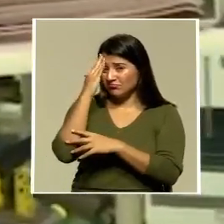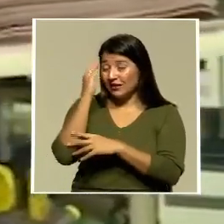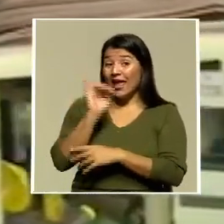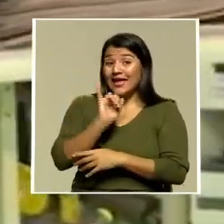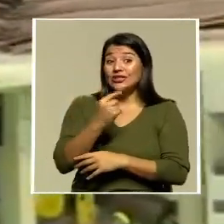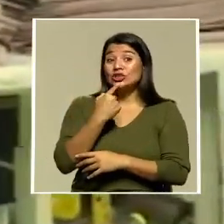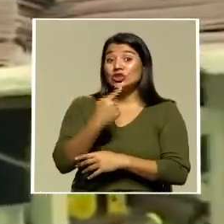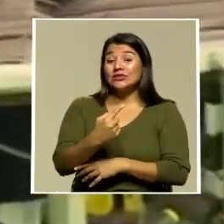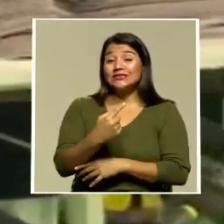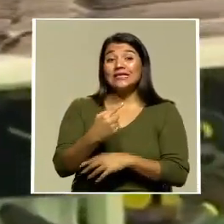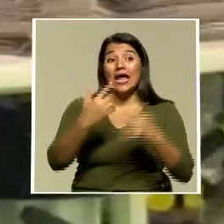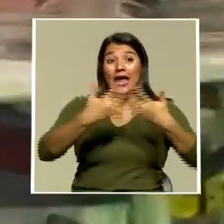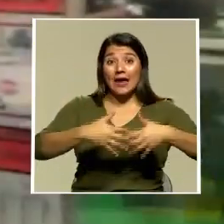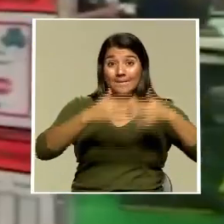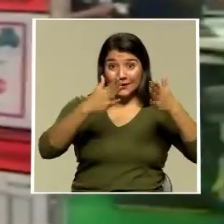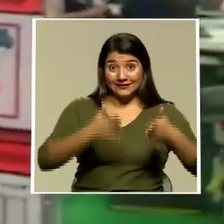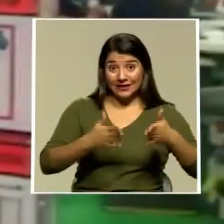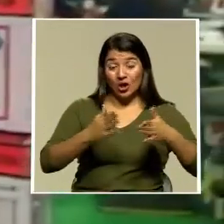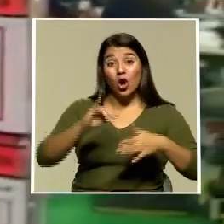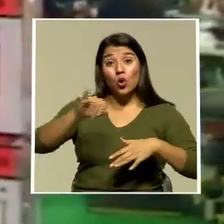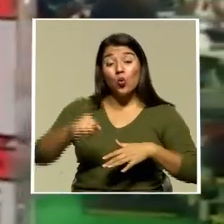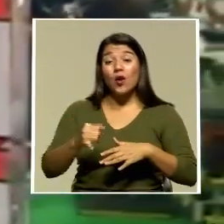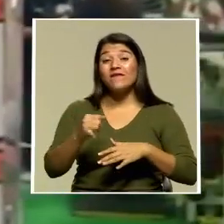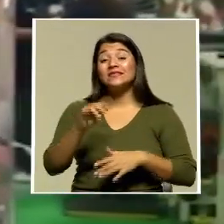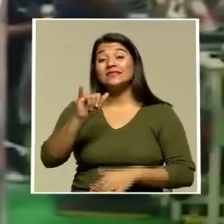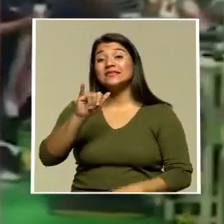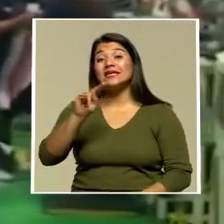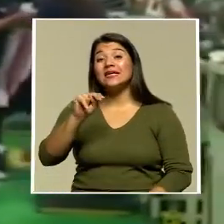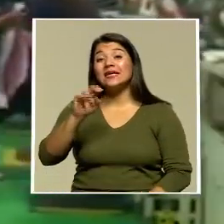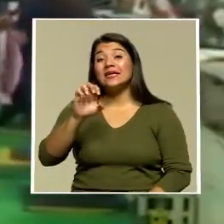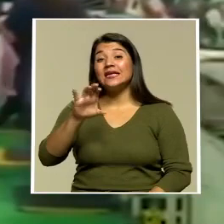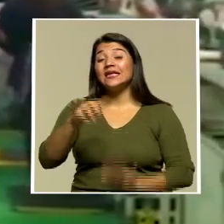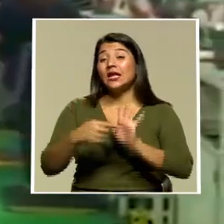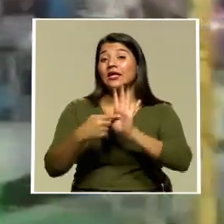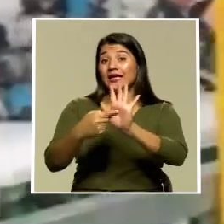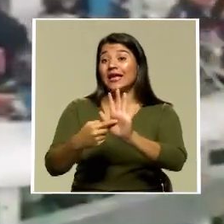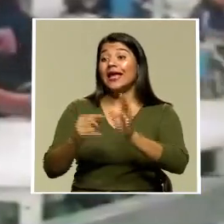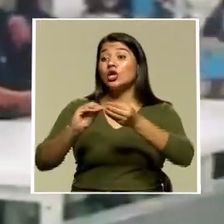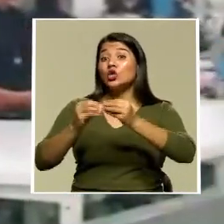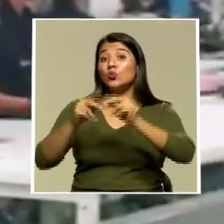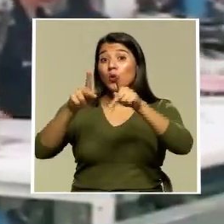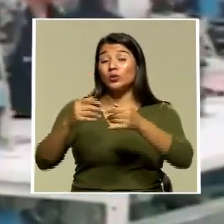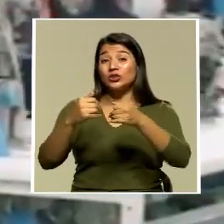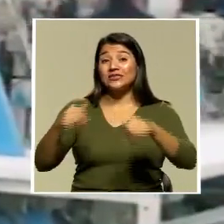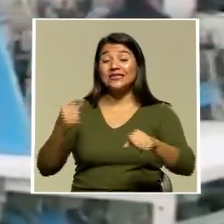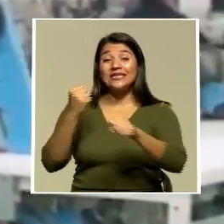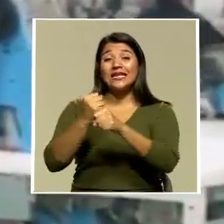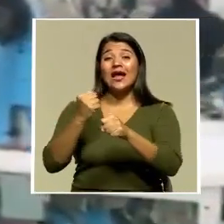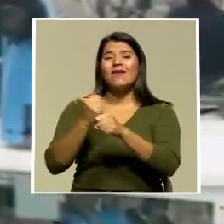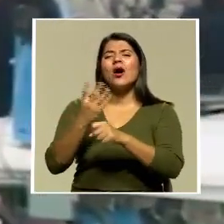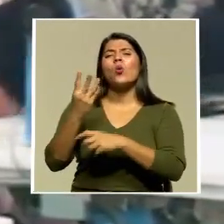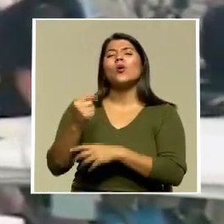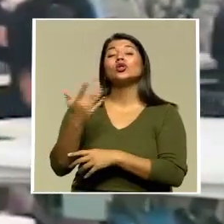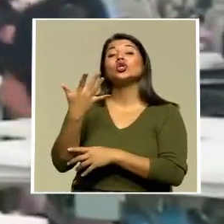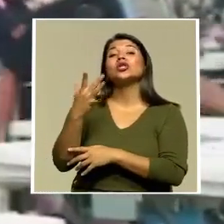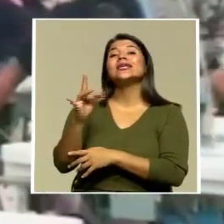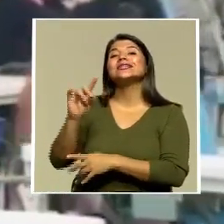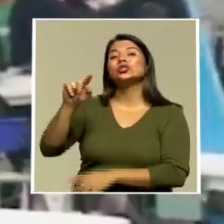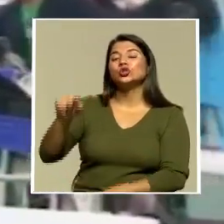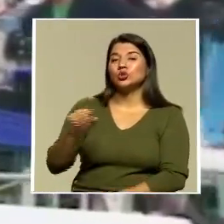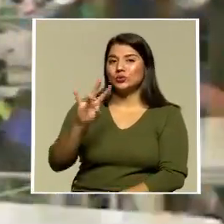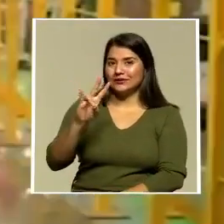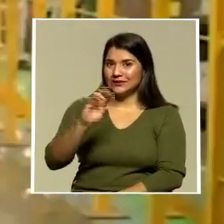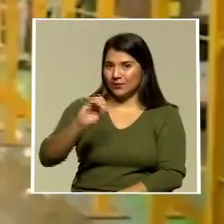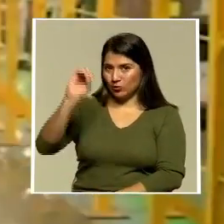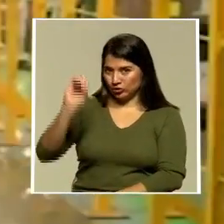sector empresarial. El jueves el INEC reveló que la cifra de desempleo en el primer trimestre del año se ubica en